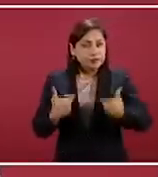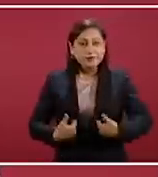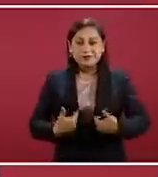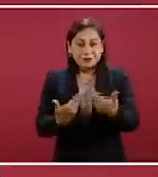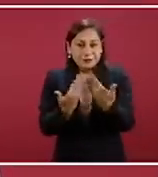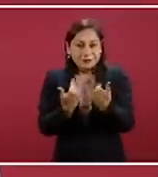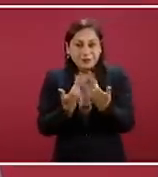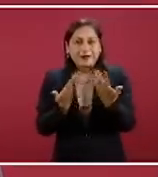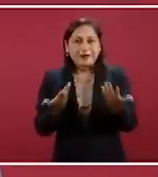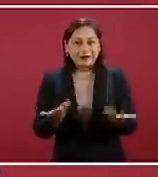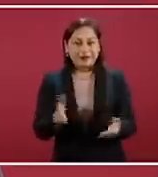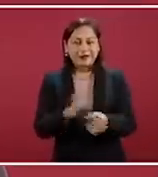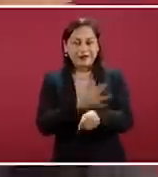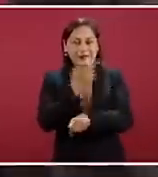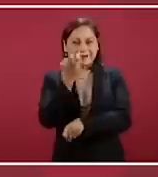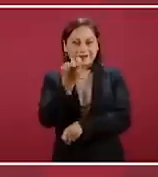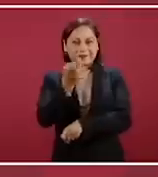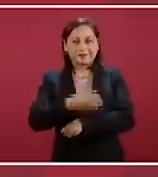Ahora sí que